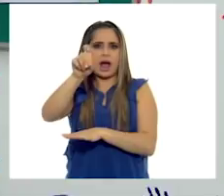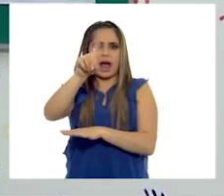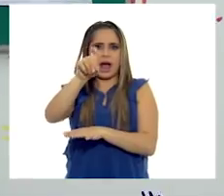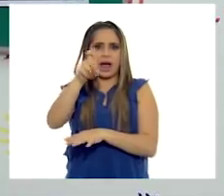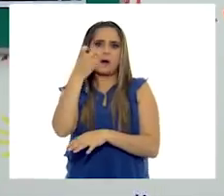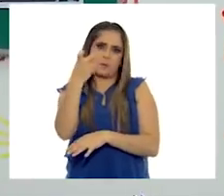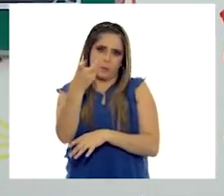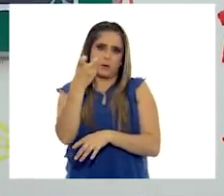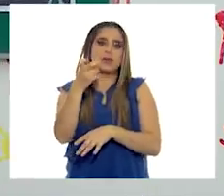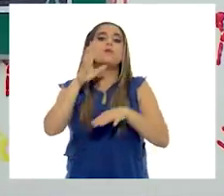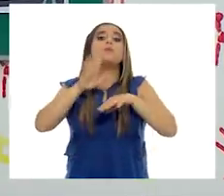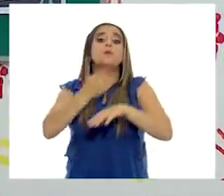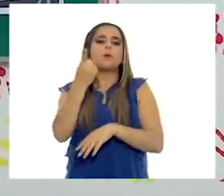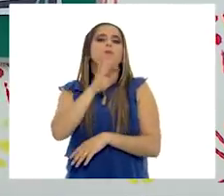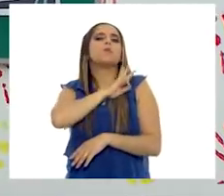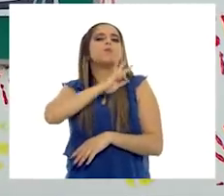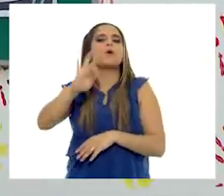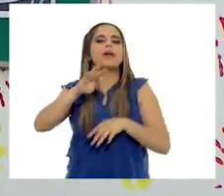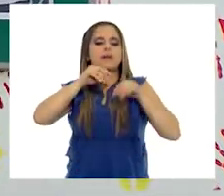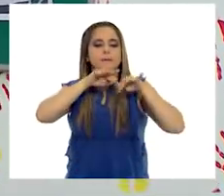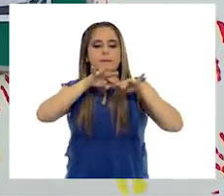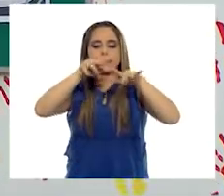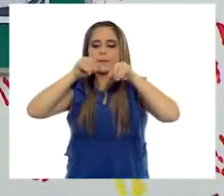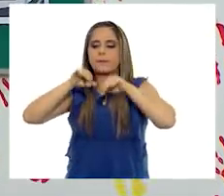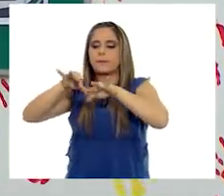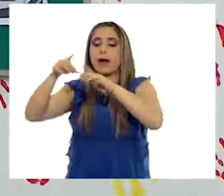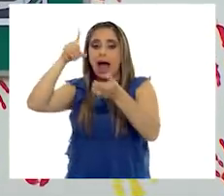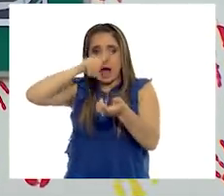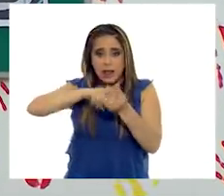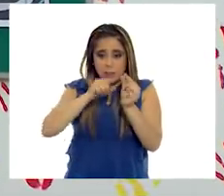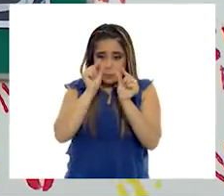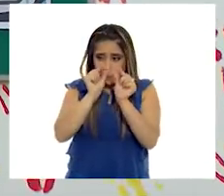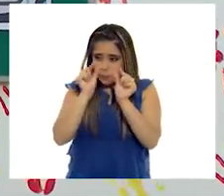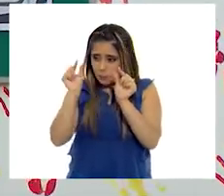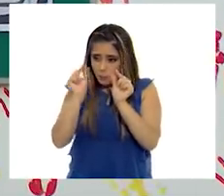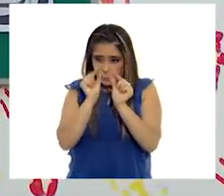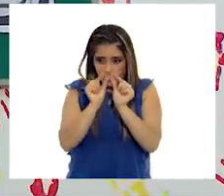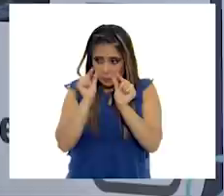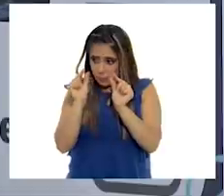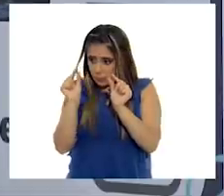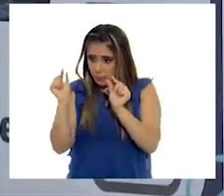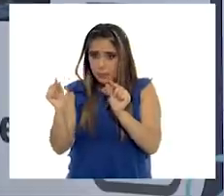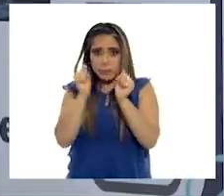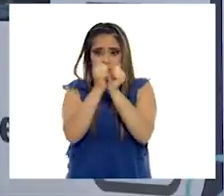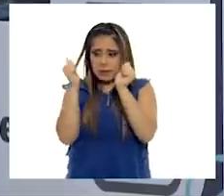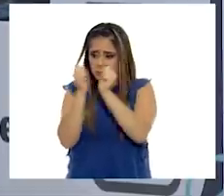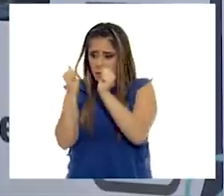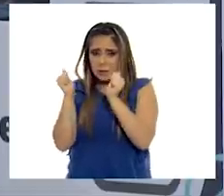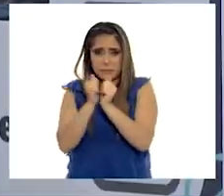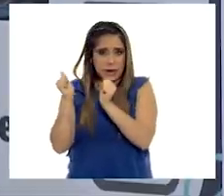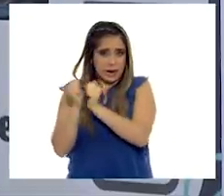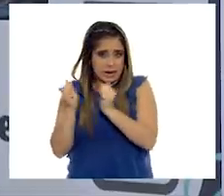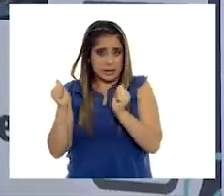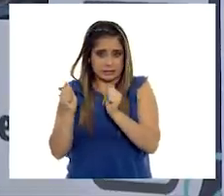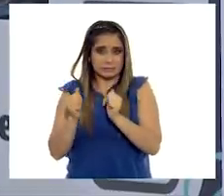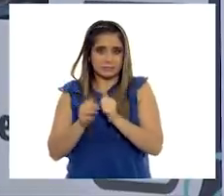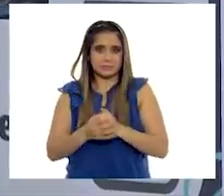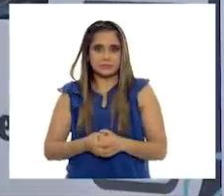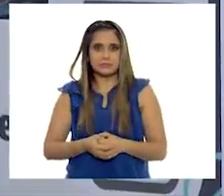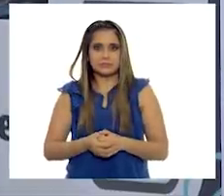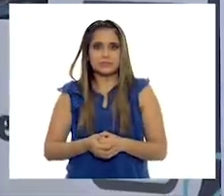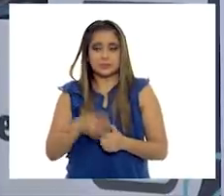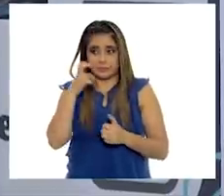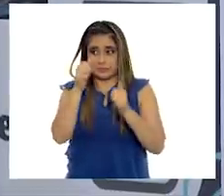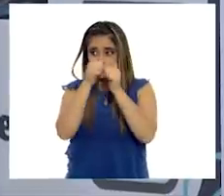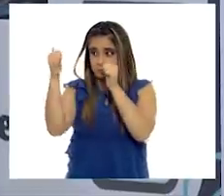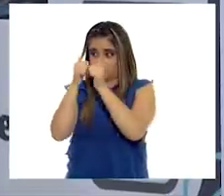era que fluían, o es decir, que se movían tal vez de un recipiente a otro. Como tienen más espacio entre sus partículas,